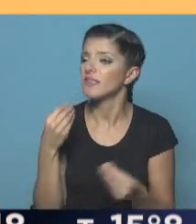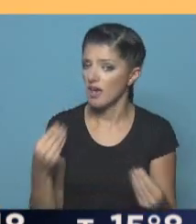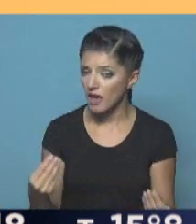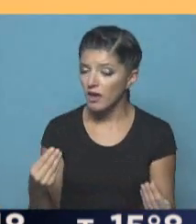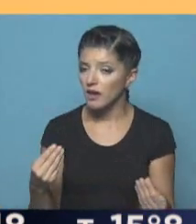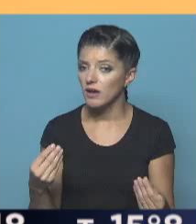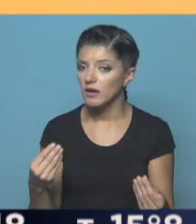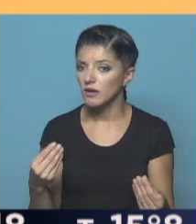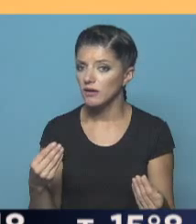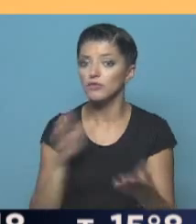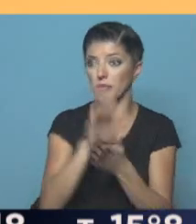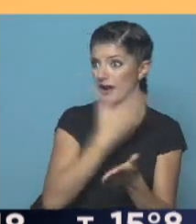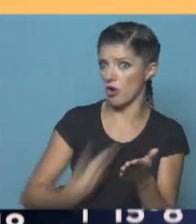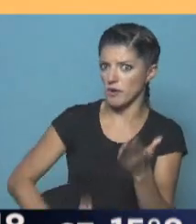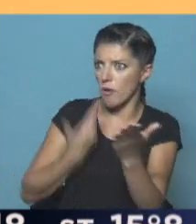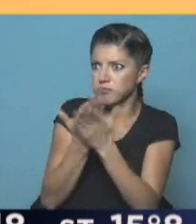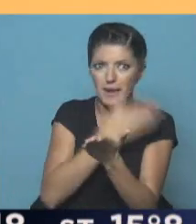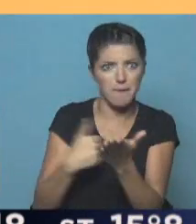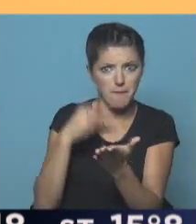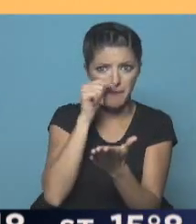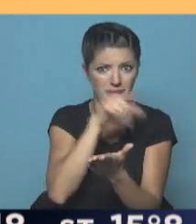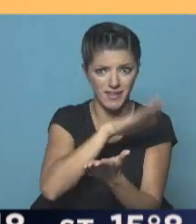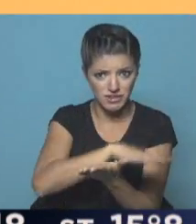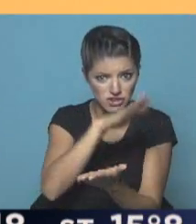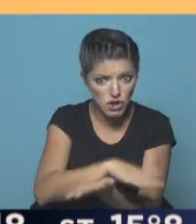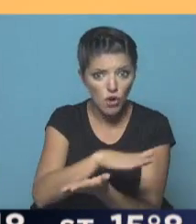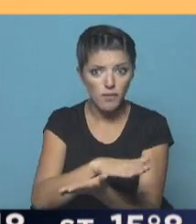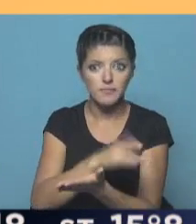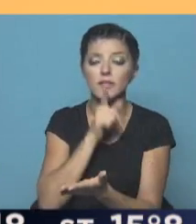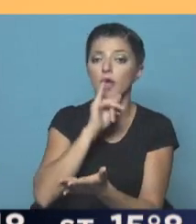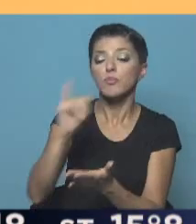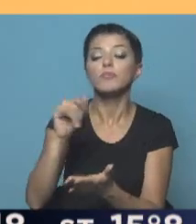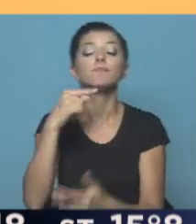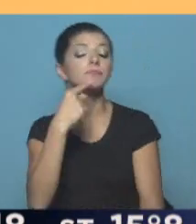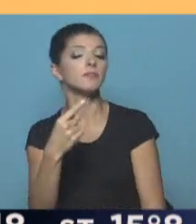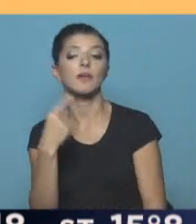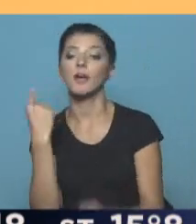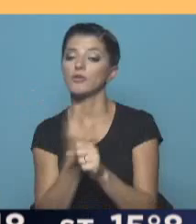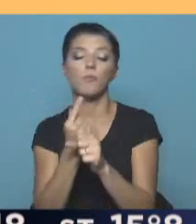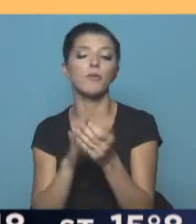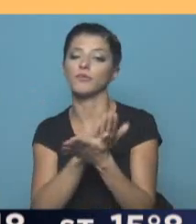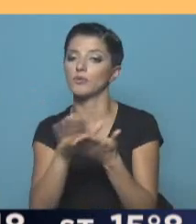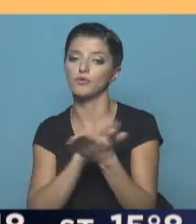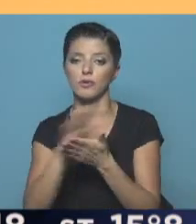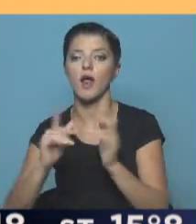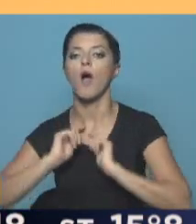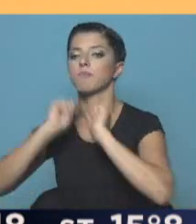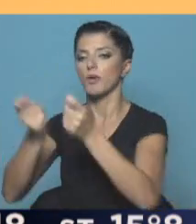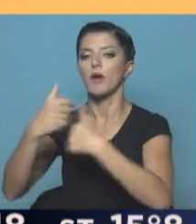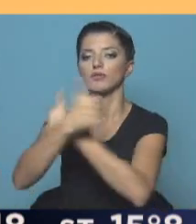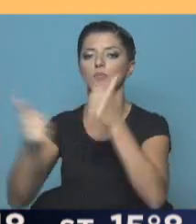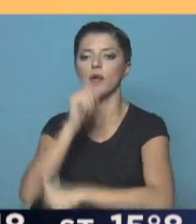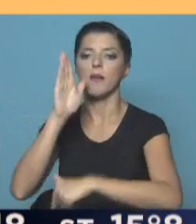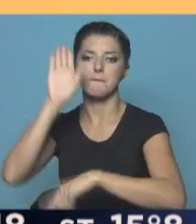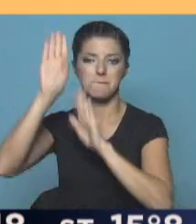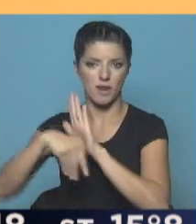apelaciones del gobierno mexicano y de los padres de este muchacho Sergio Hernández? Dice que no puede resolverlo y lo pasa a un tribunal